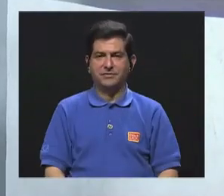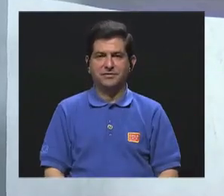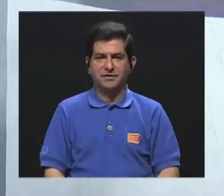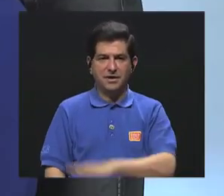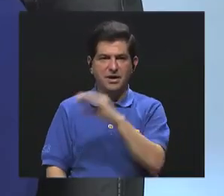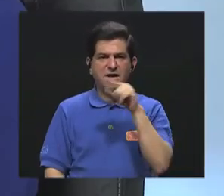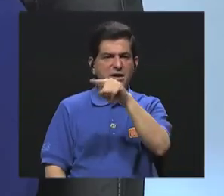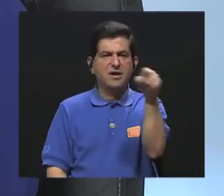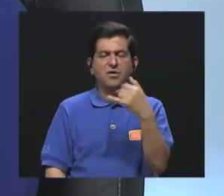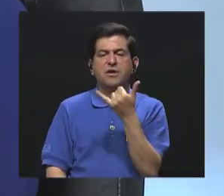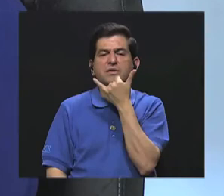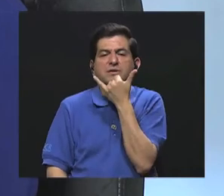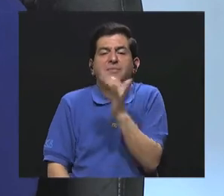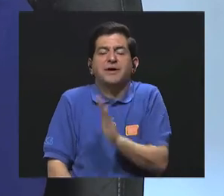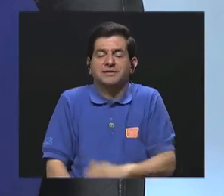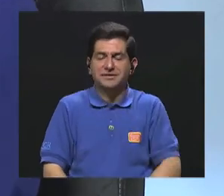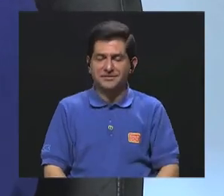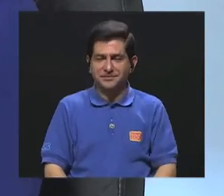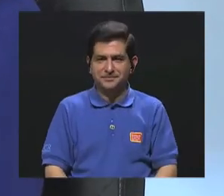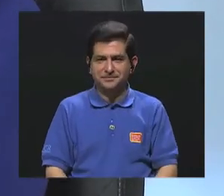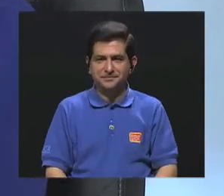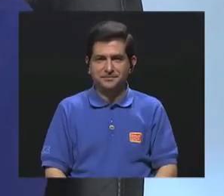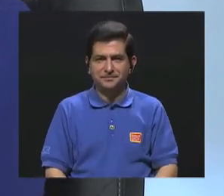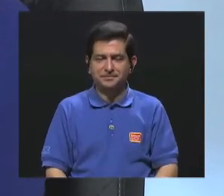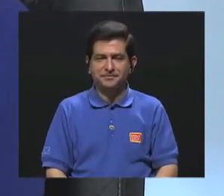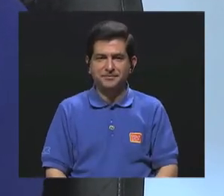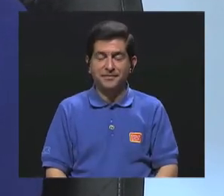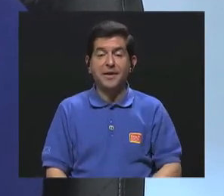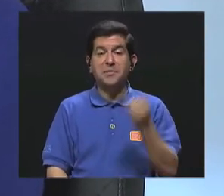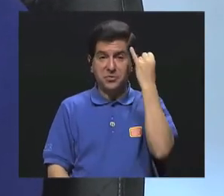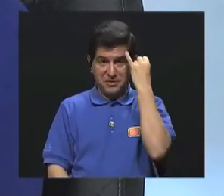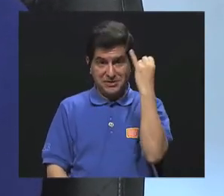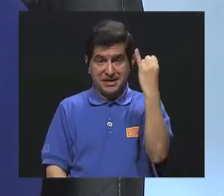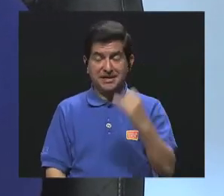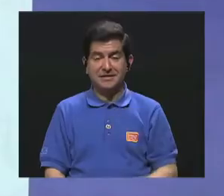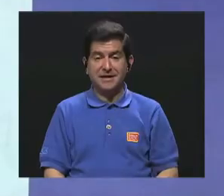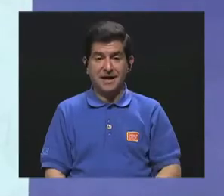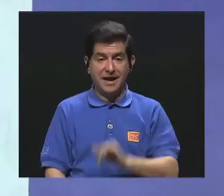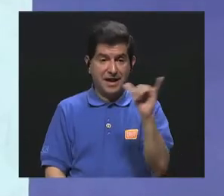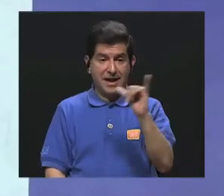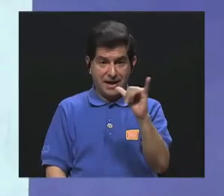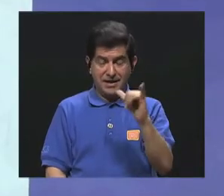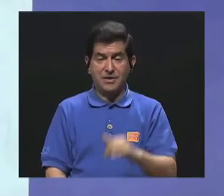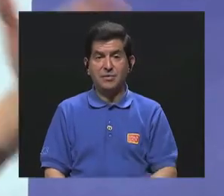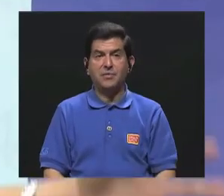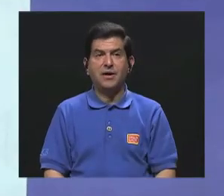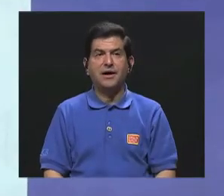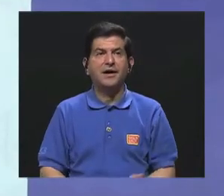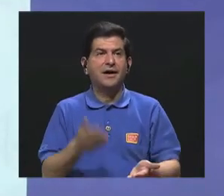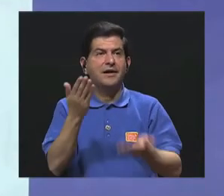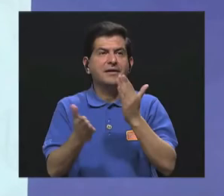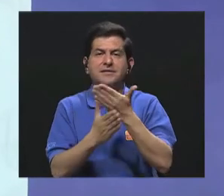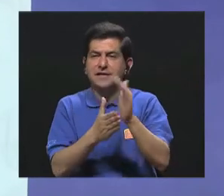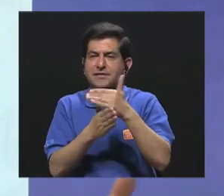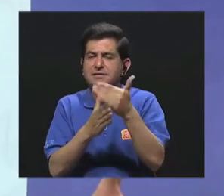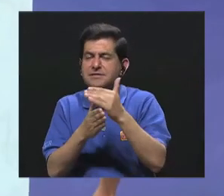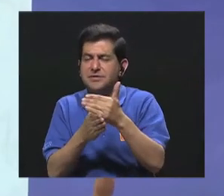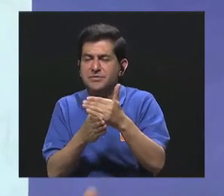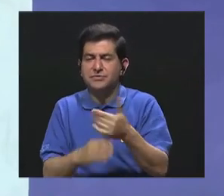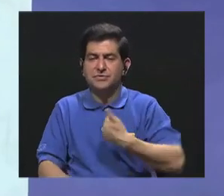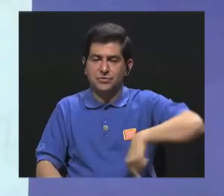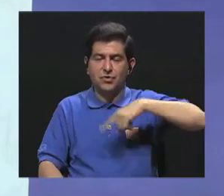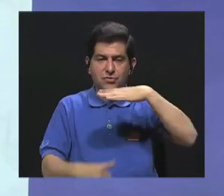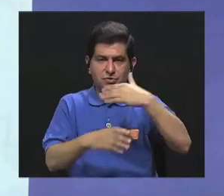pasa con ellos, Alessandra? Pues más bien ellos, la idea es que en esta misma como distribución, o sea, que le